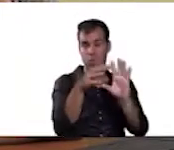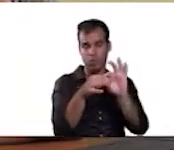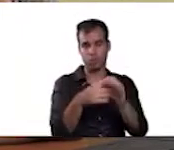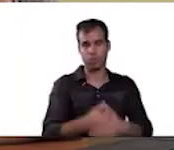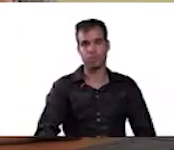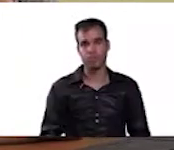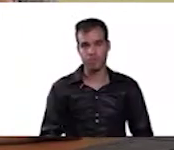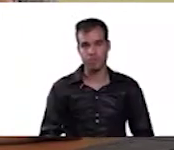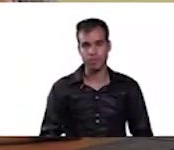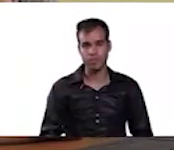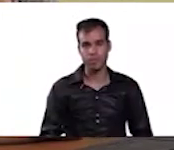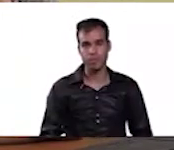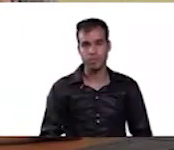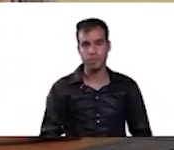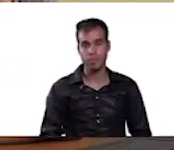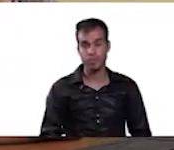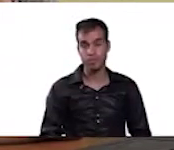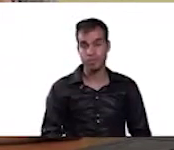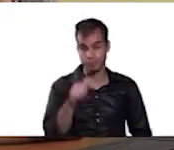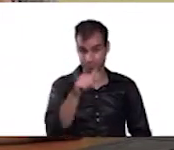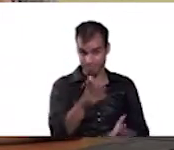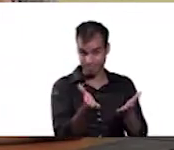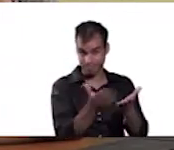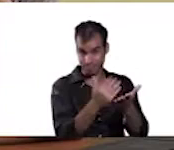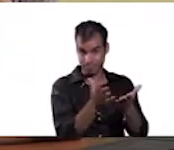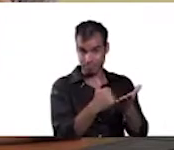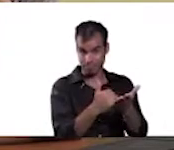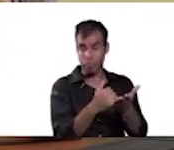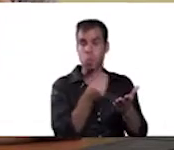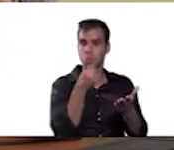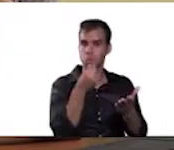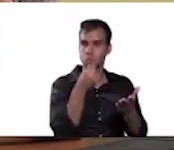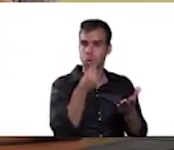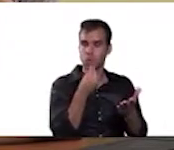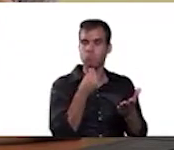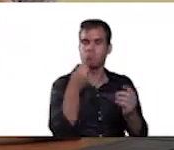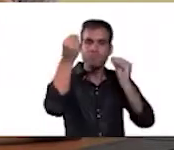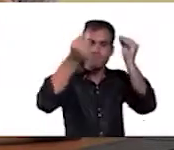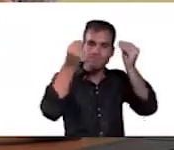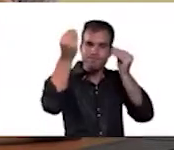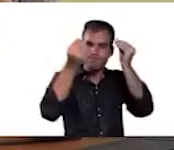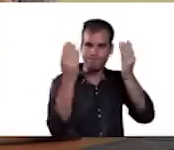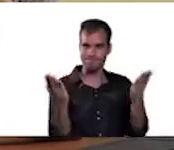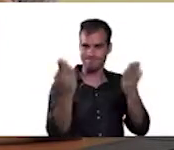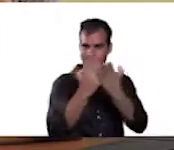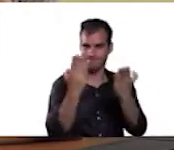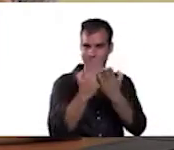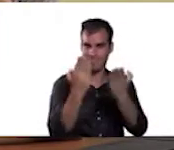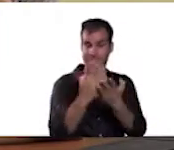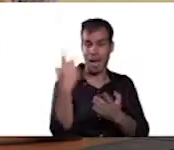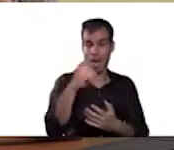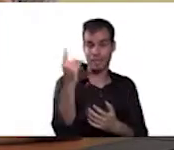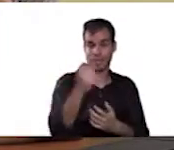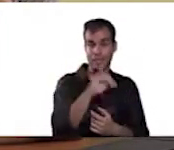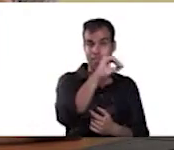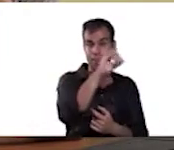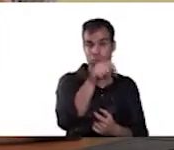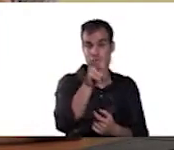grado. En este libro van a poder resolver los ejercicios